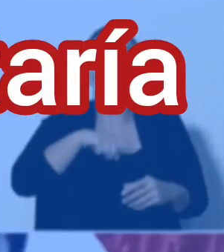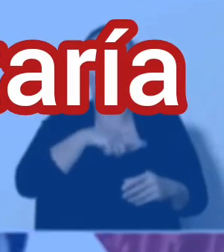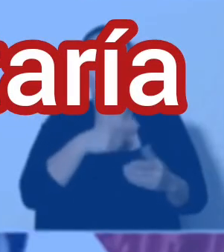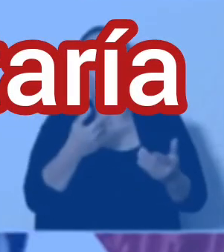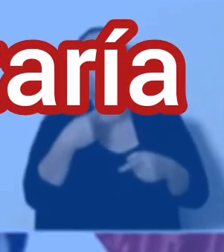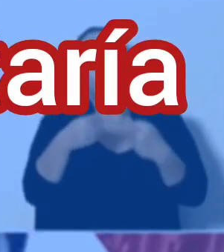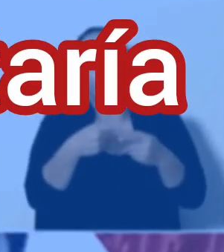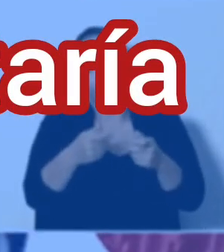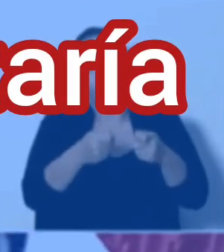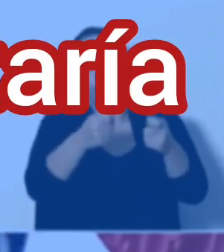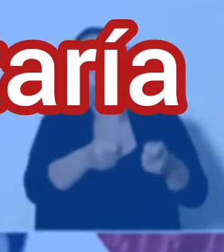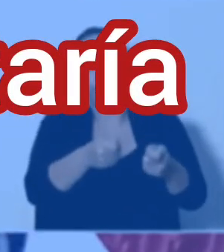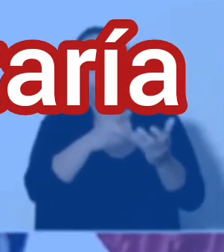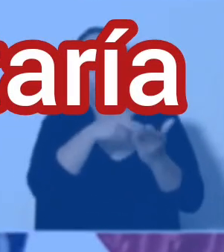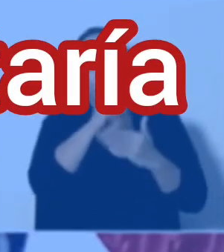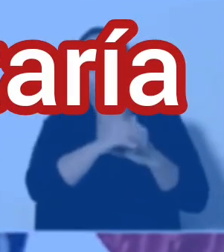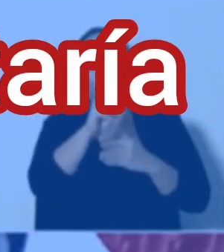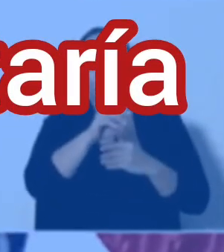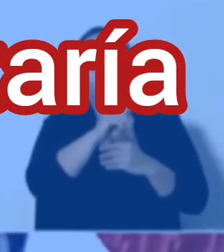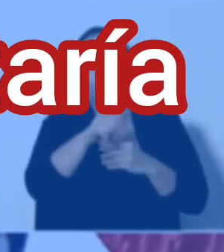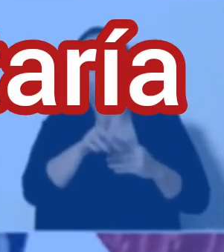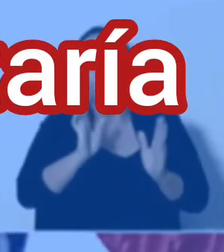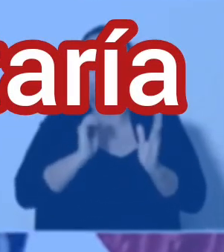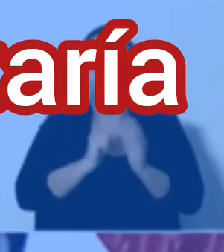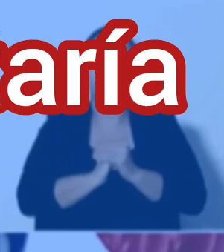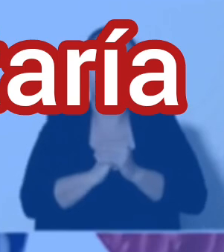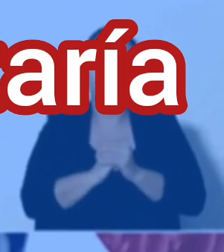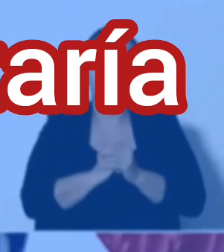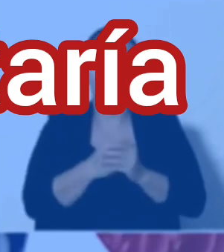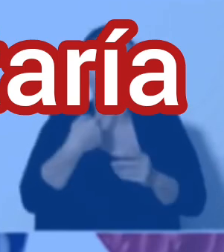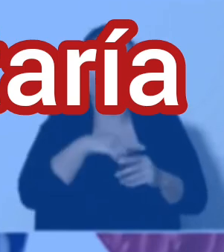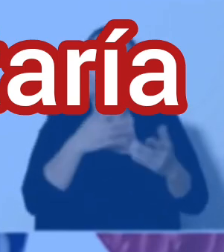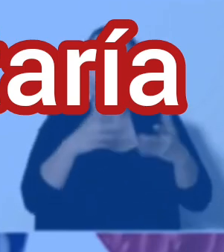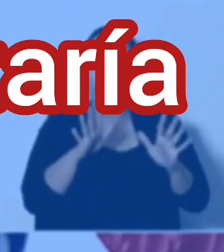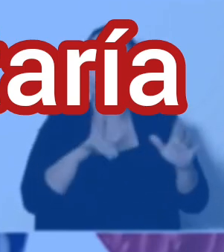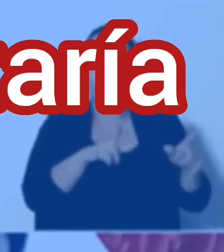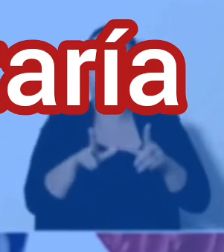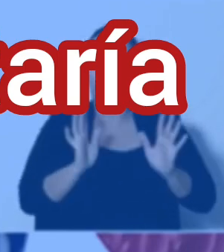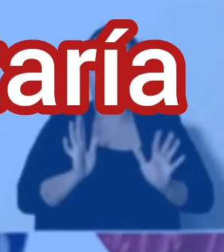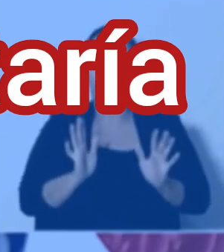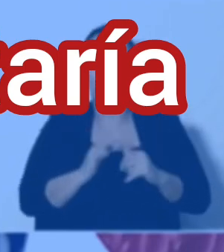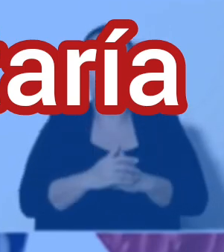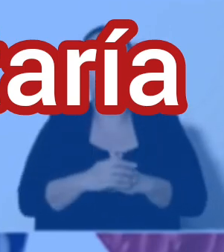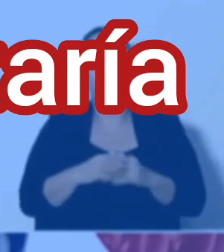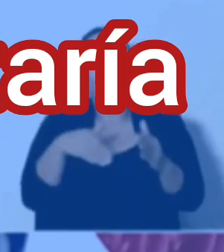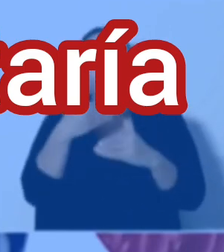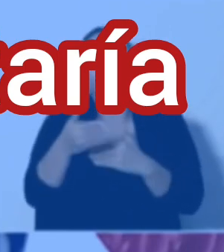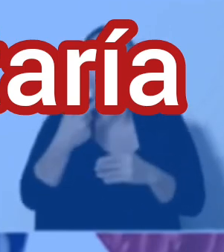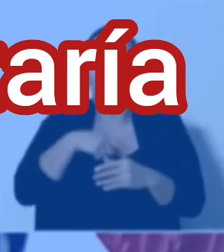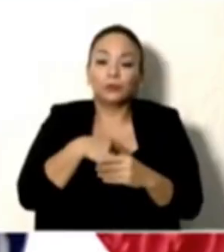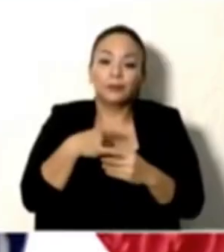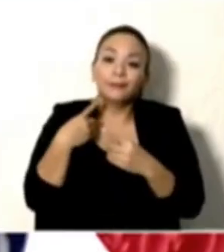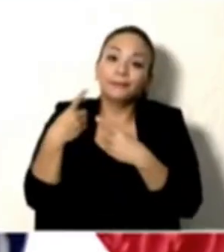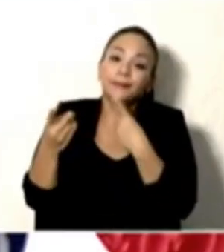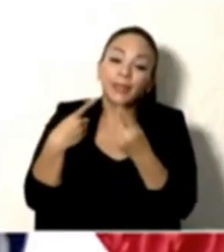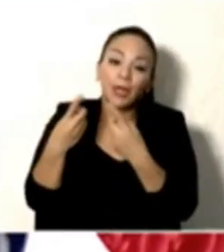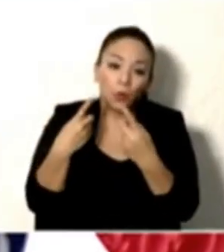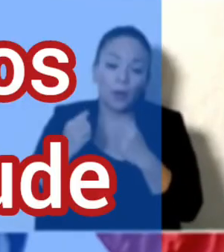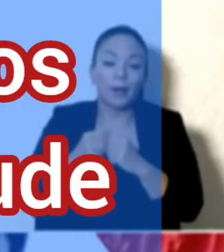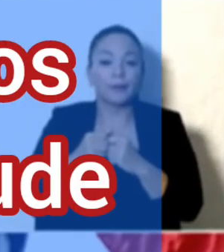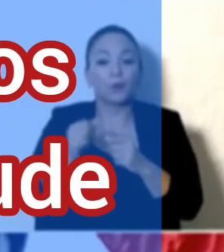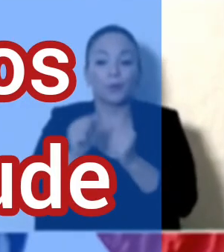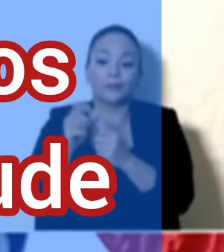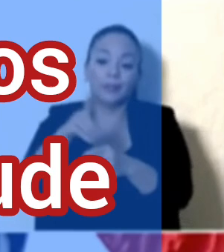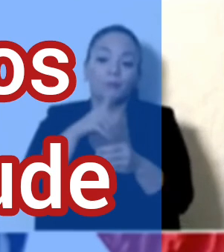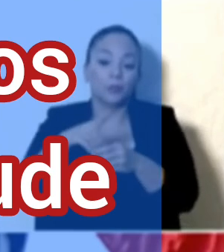el proyecto en marzo, que ya estamos prácticamente listos, dialogar con los miembros de la